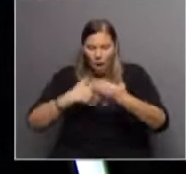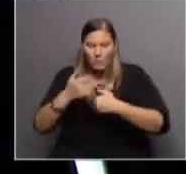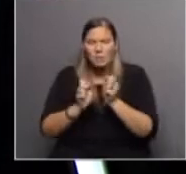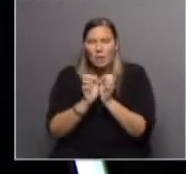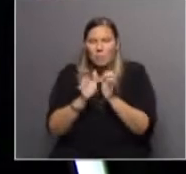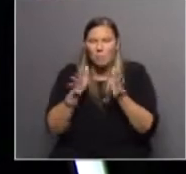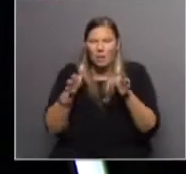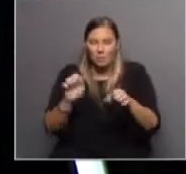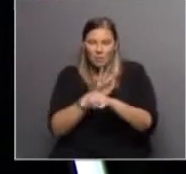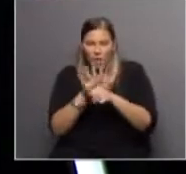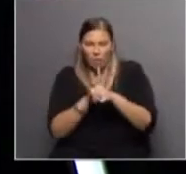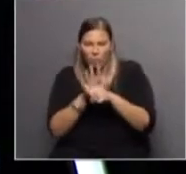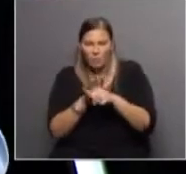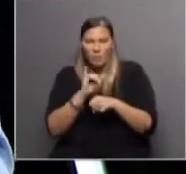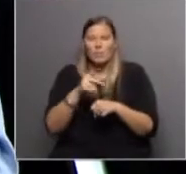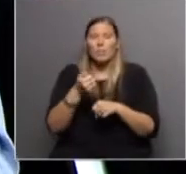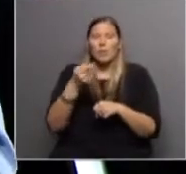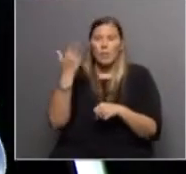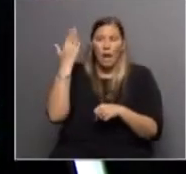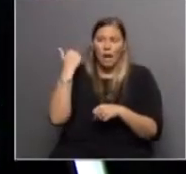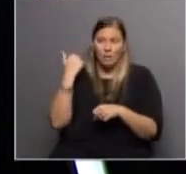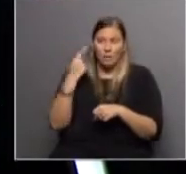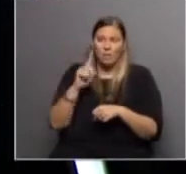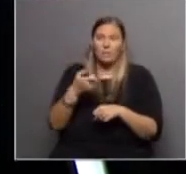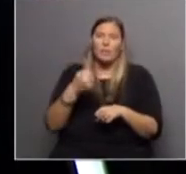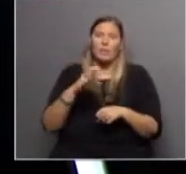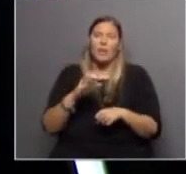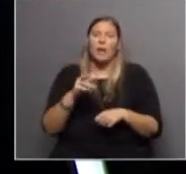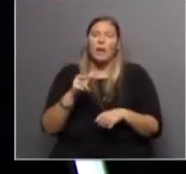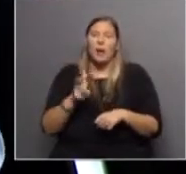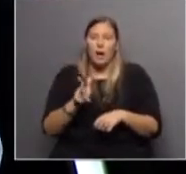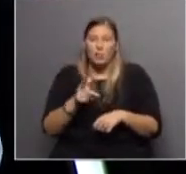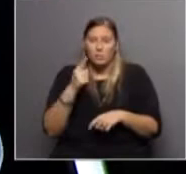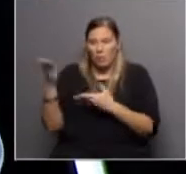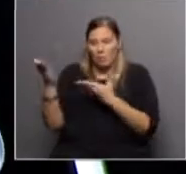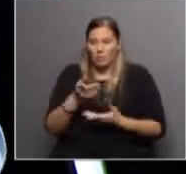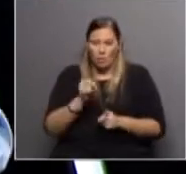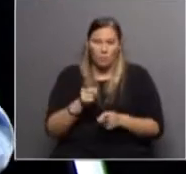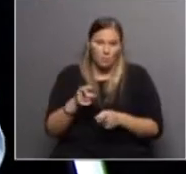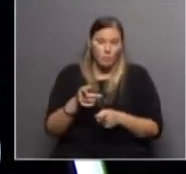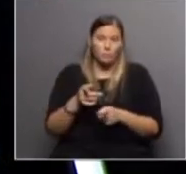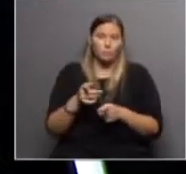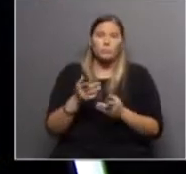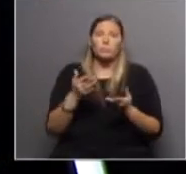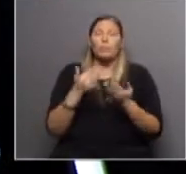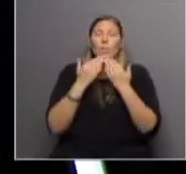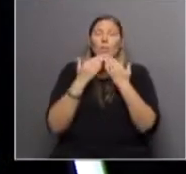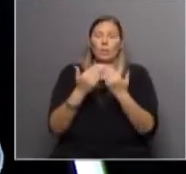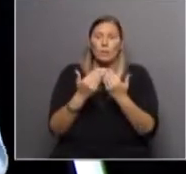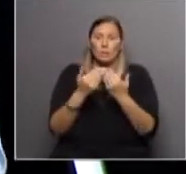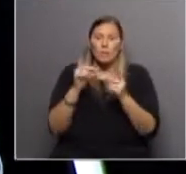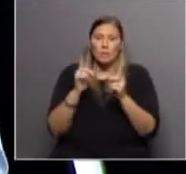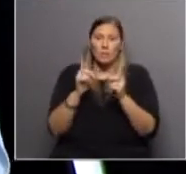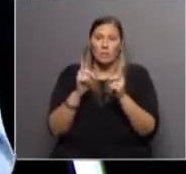pandemia COVID-19. El GIAD se formó antes incluso que el GACH y muchos de sus miembros fueron invitados a participar. Vamos a agradecerle y a